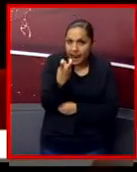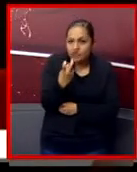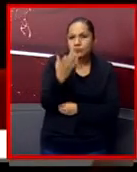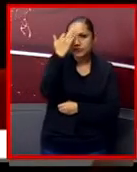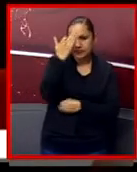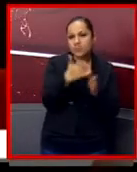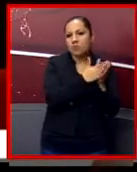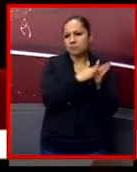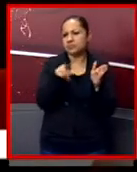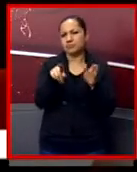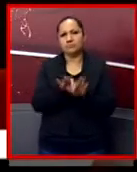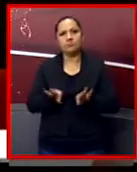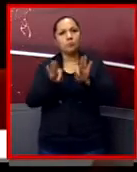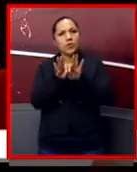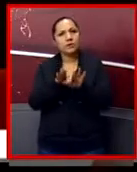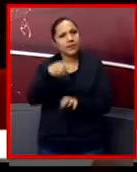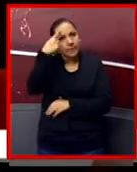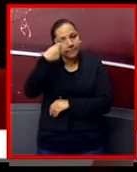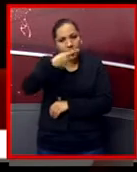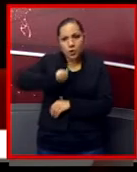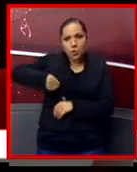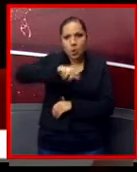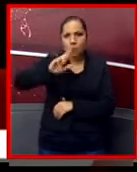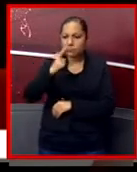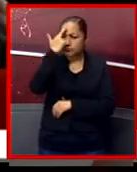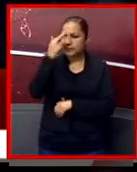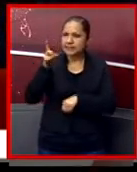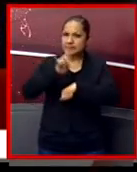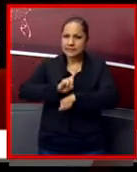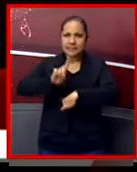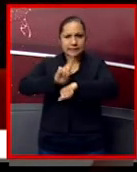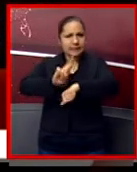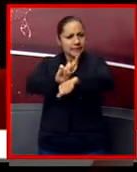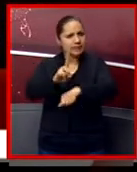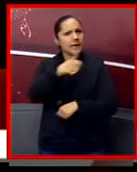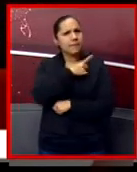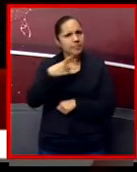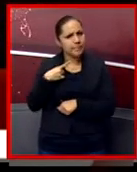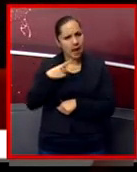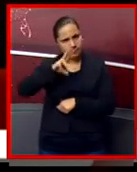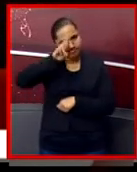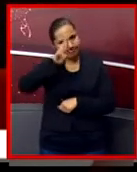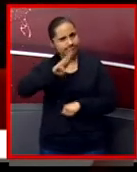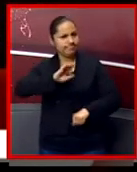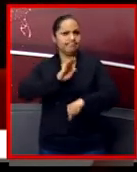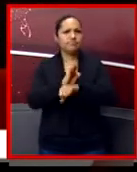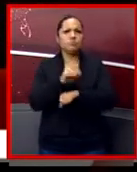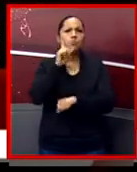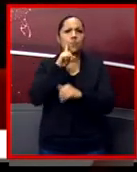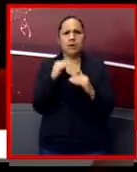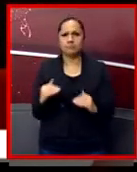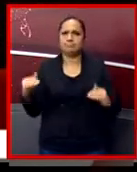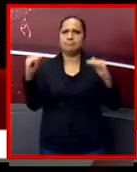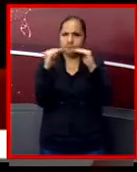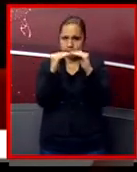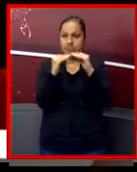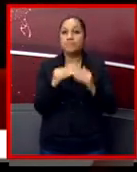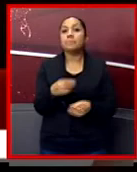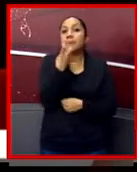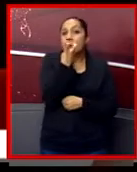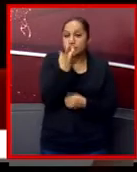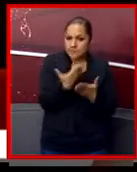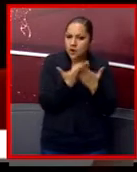que diariamente se debe trabajar por la equidad y la paridad. En este sentido, indicó que hoy más que nunca debe ser reconocido la